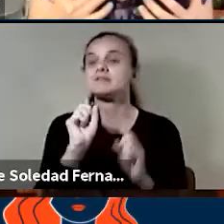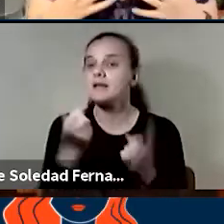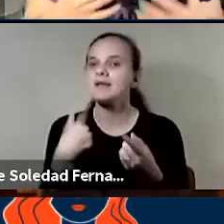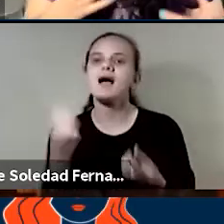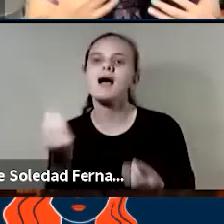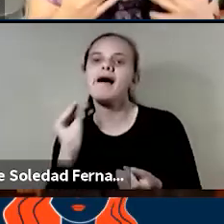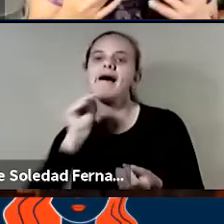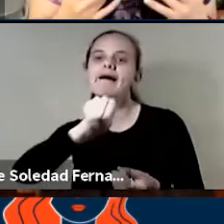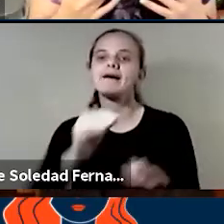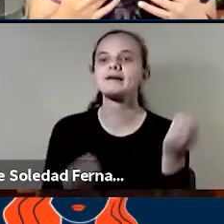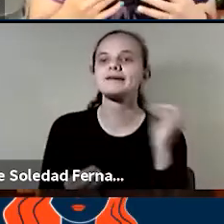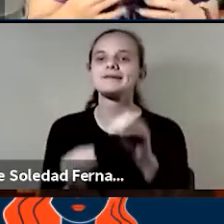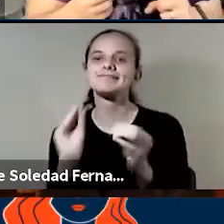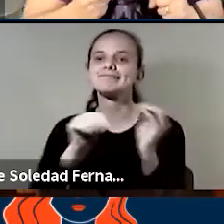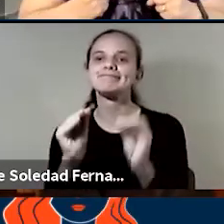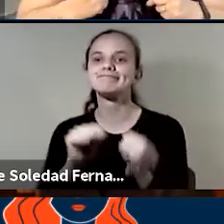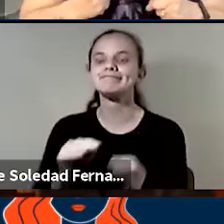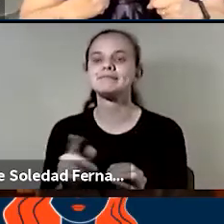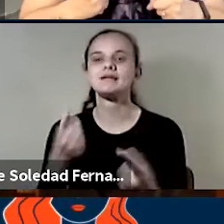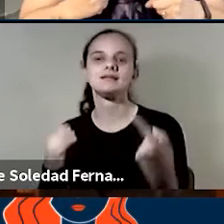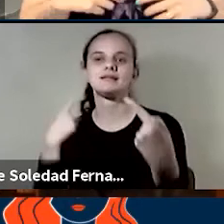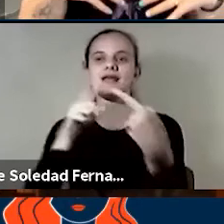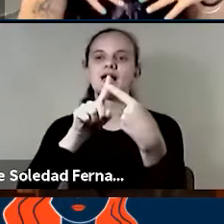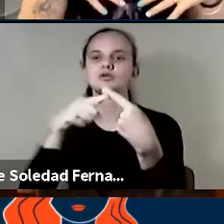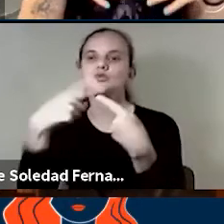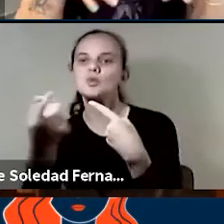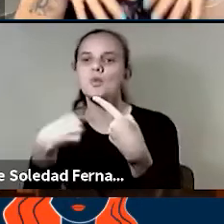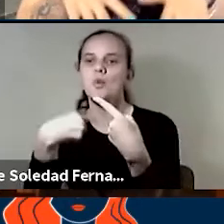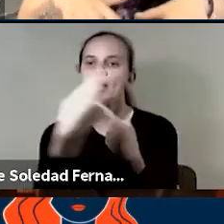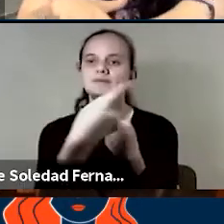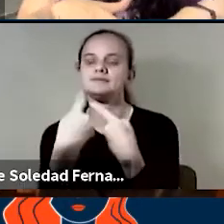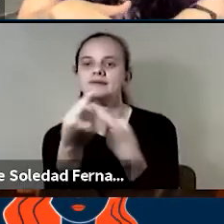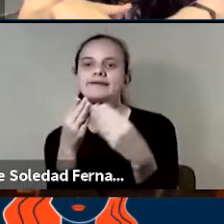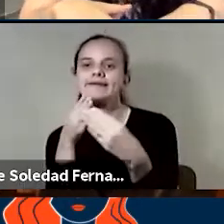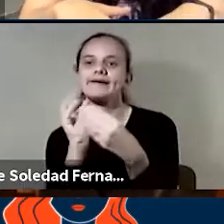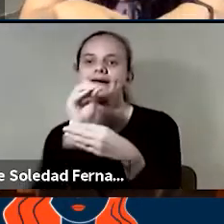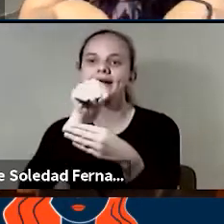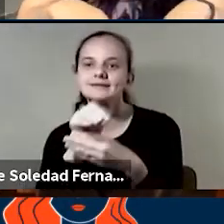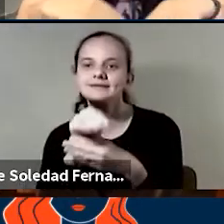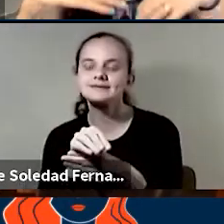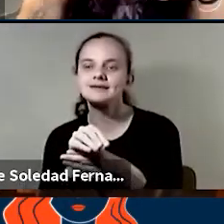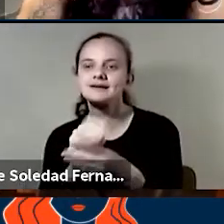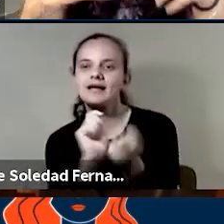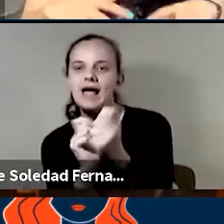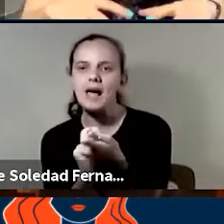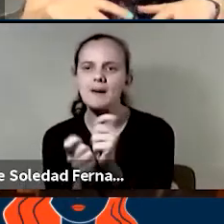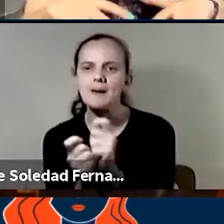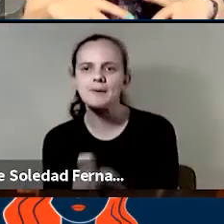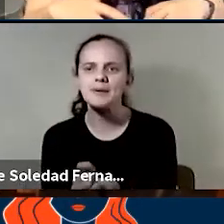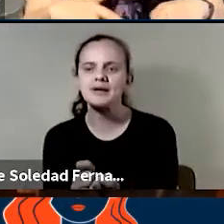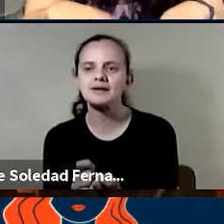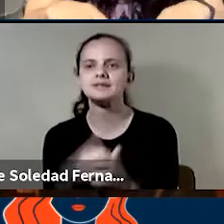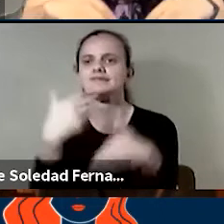percibe, sino también que es alguien que agrega información, ¿sí? Interactúa con